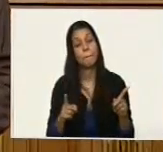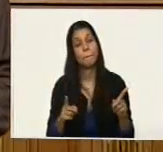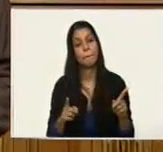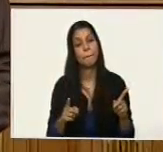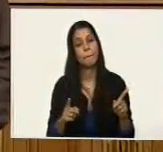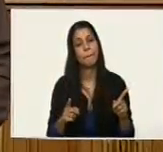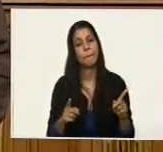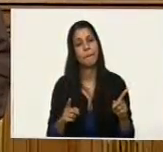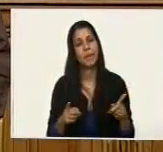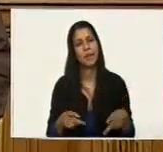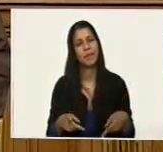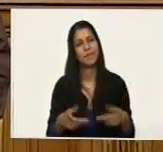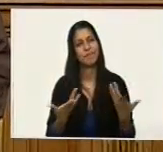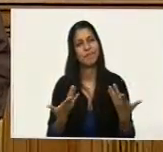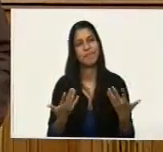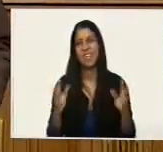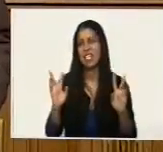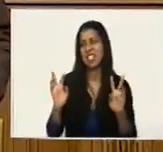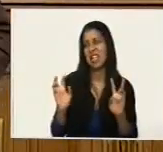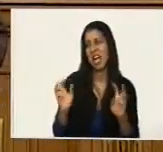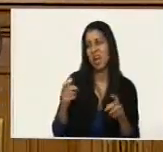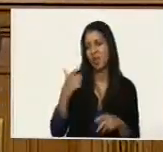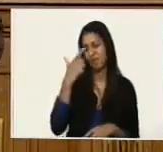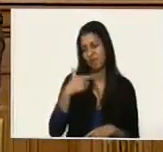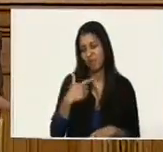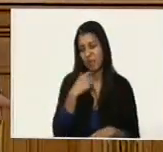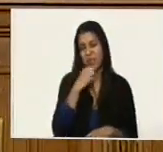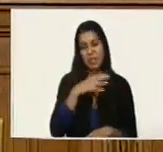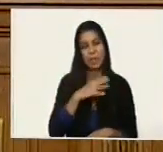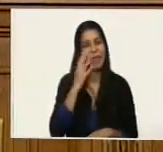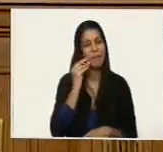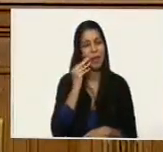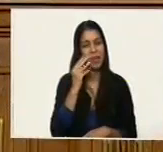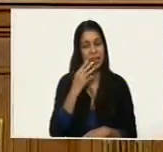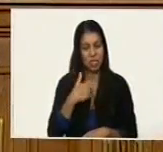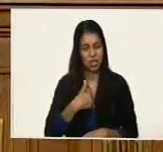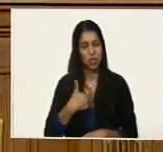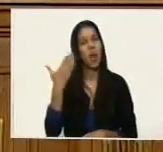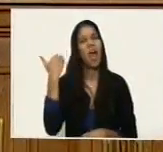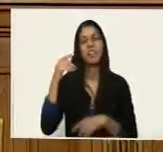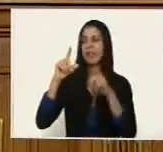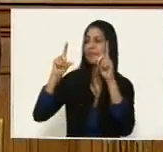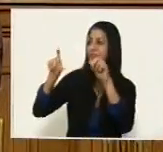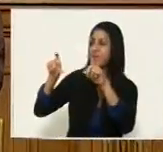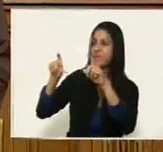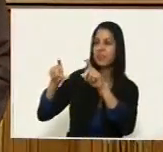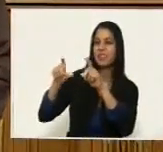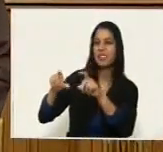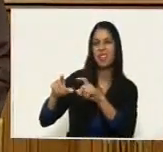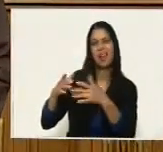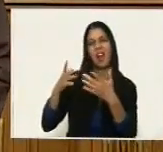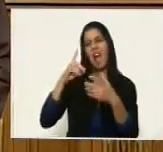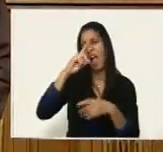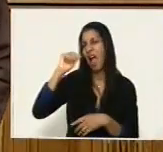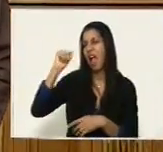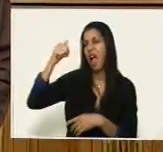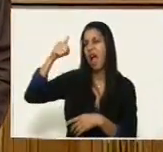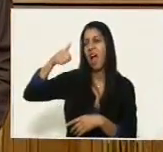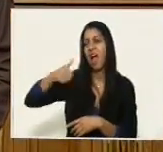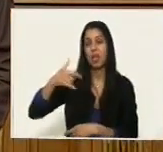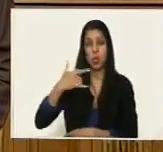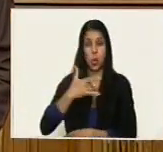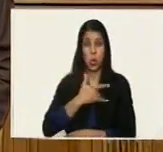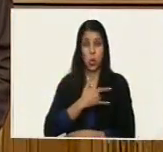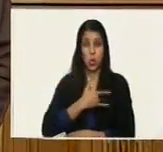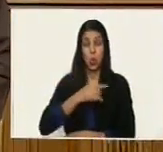es irónica. Yo, además de periodista, yo di clases durante unos cuantos años en la Escuela de Comunicación